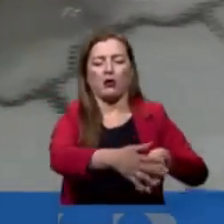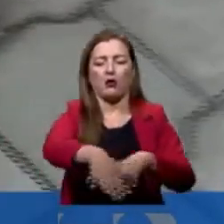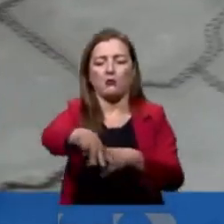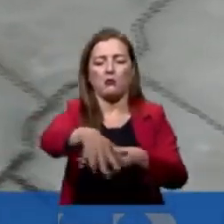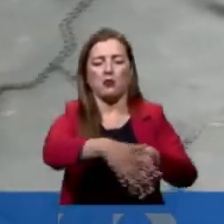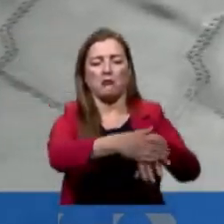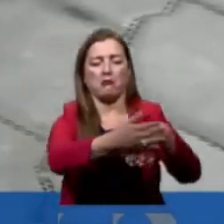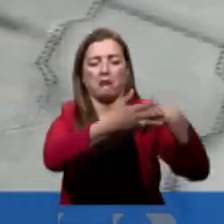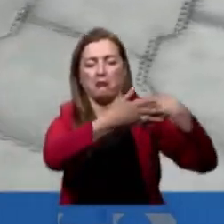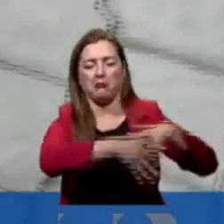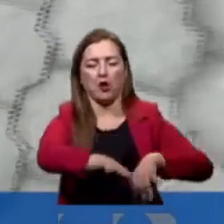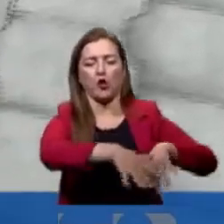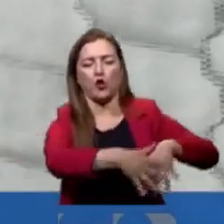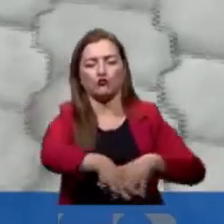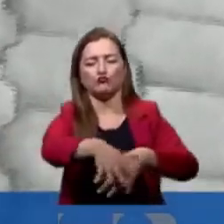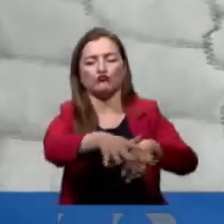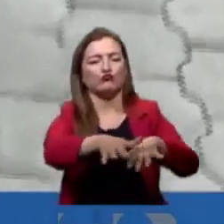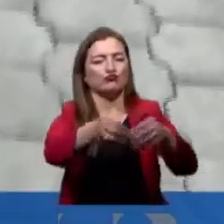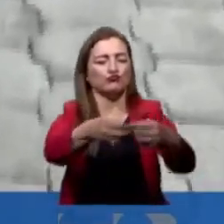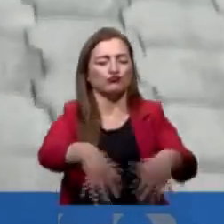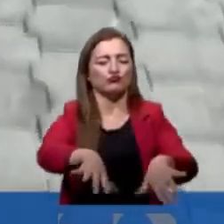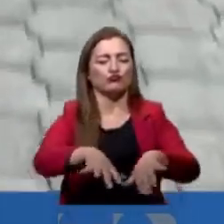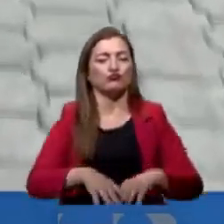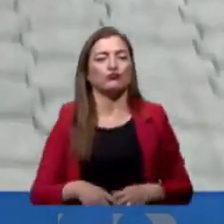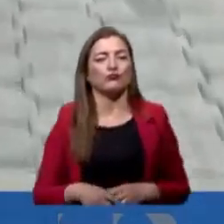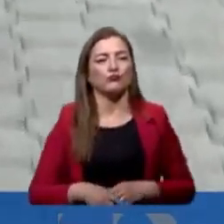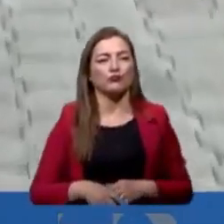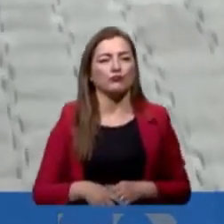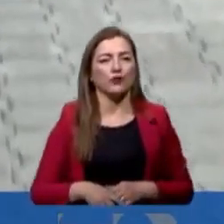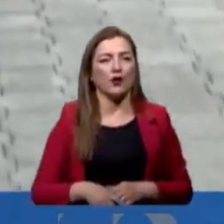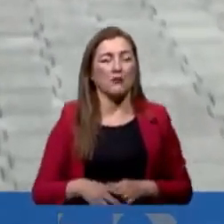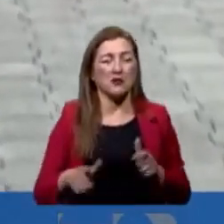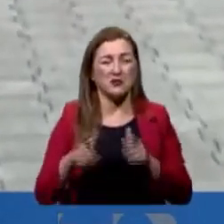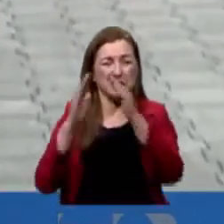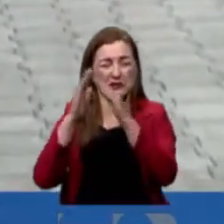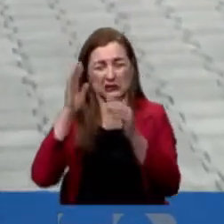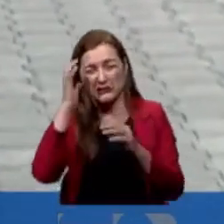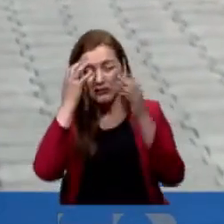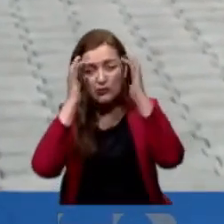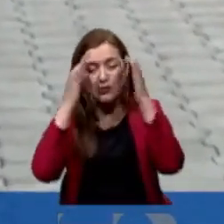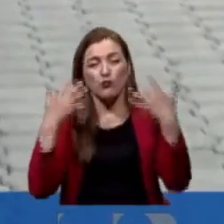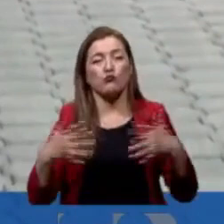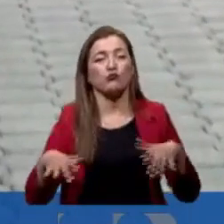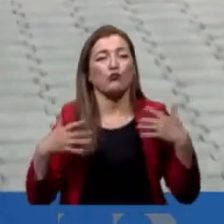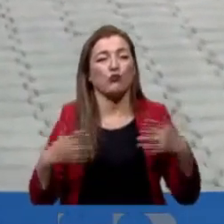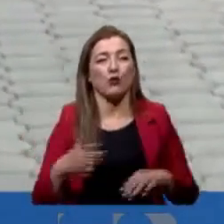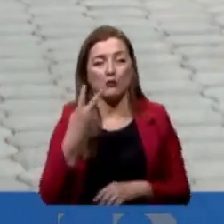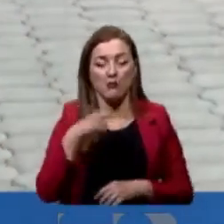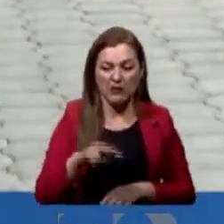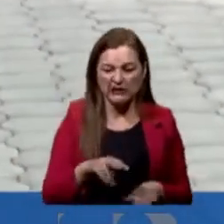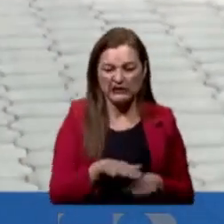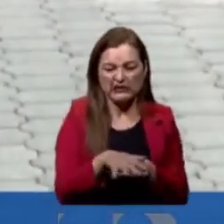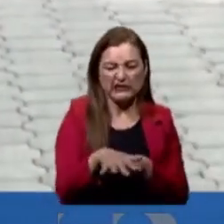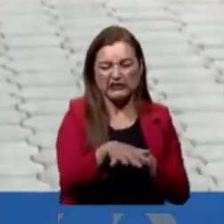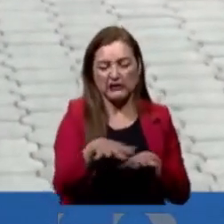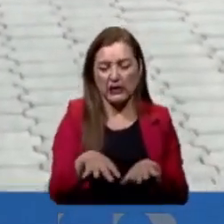del desperdicio que hay en esta zona y los moradores, una de las mayores preocupaciones es que incluso ya se está levantando el